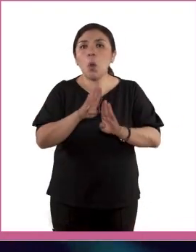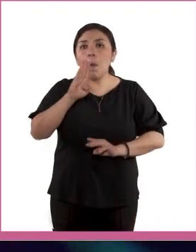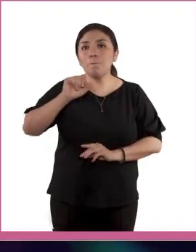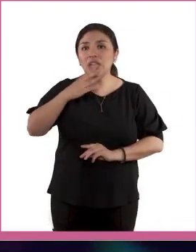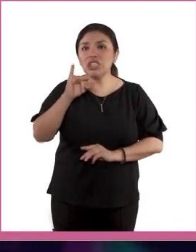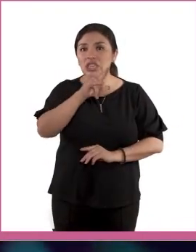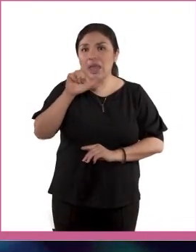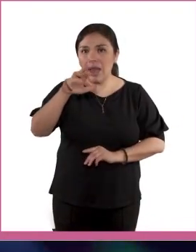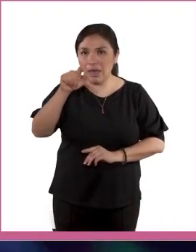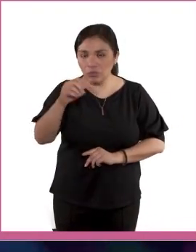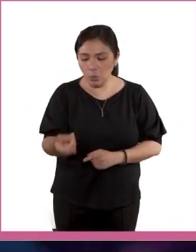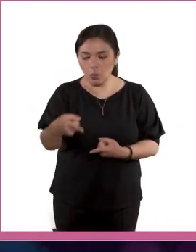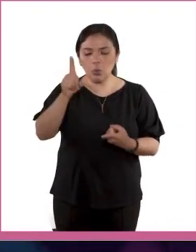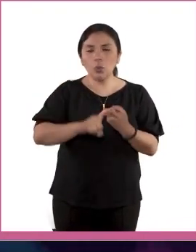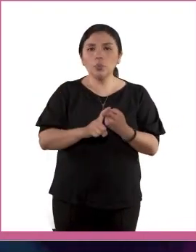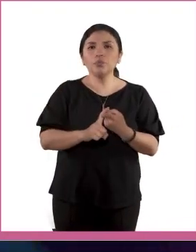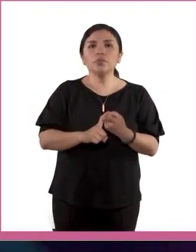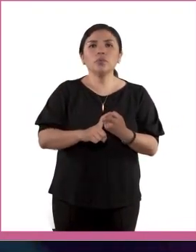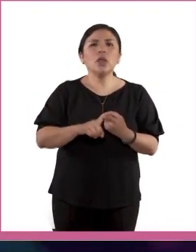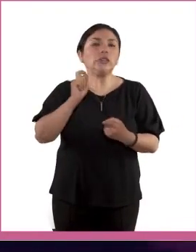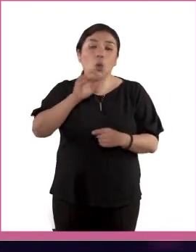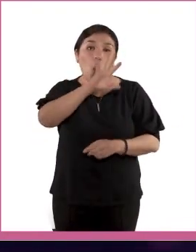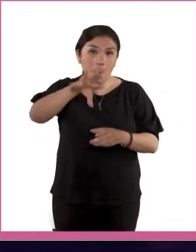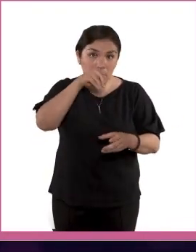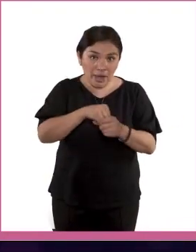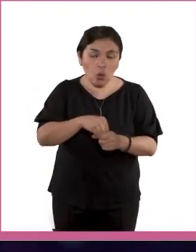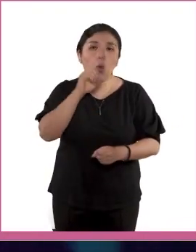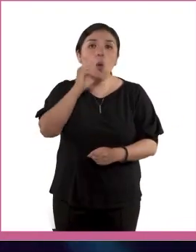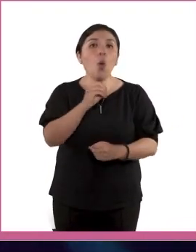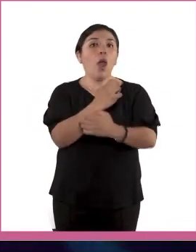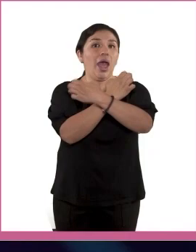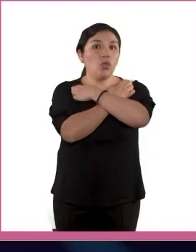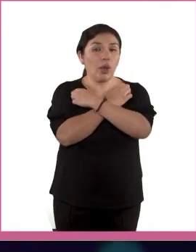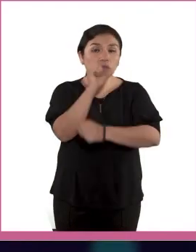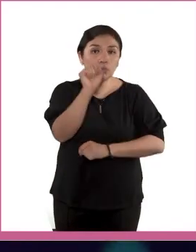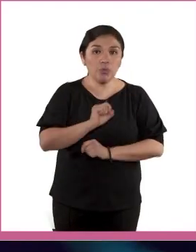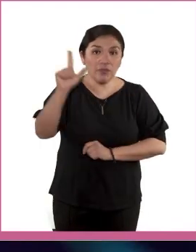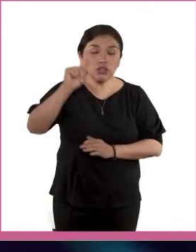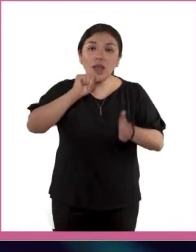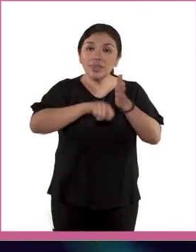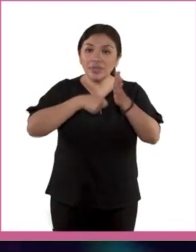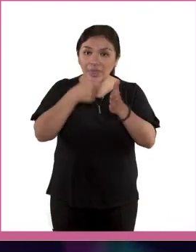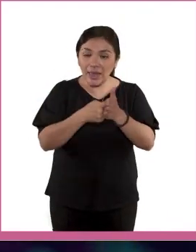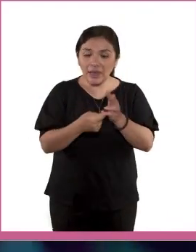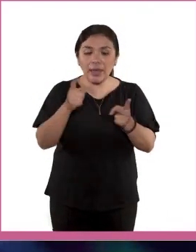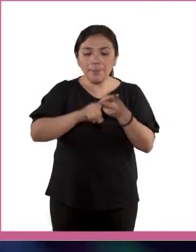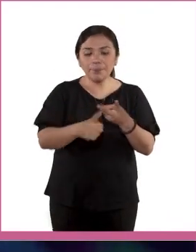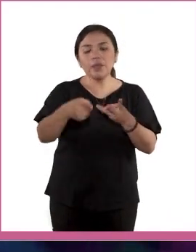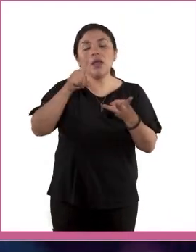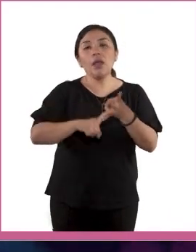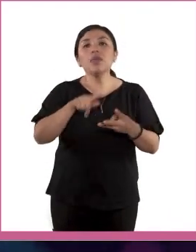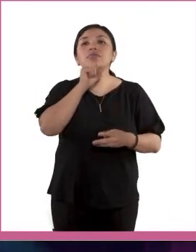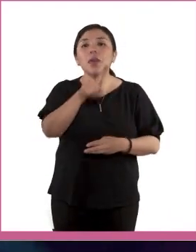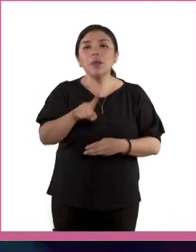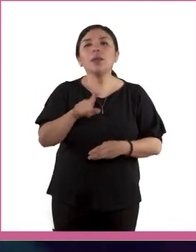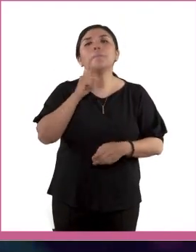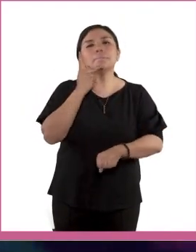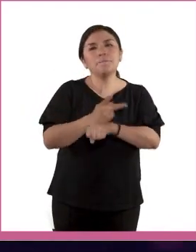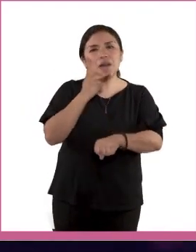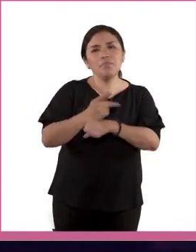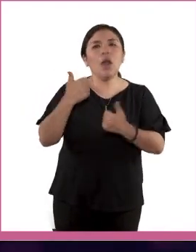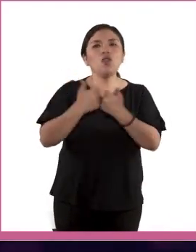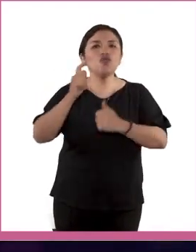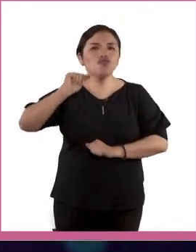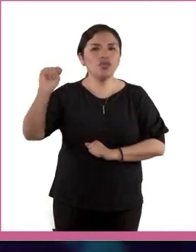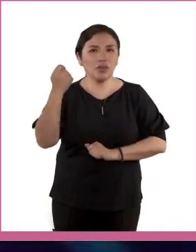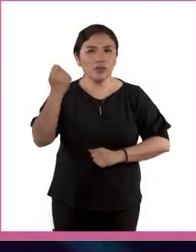el bachillerato general, la educación profesional técnica y también el